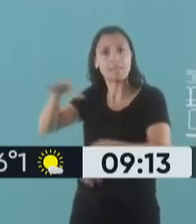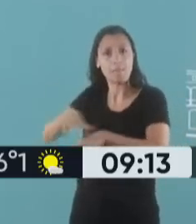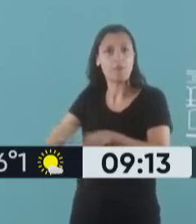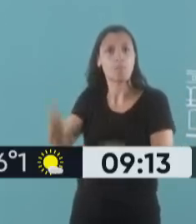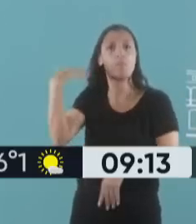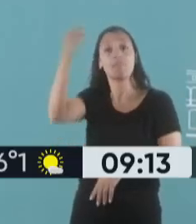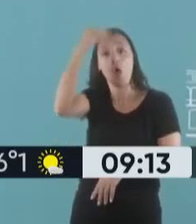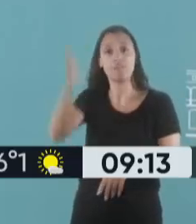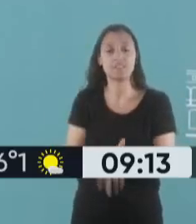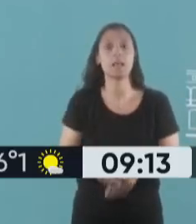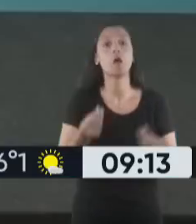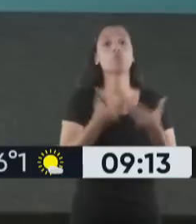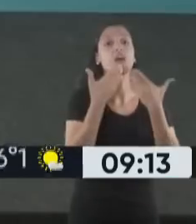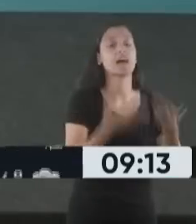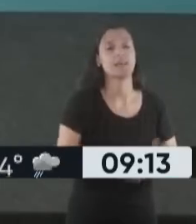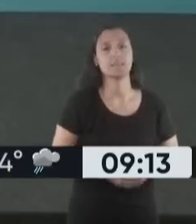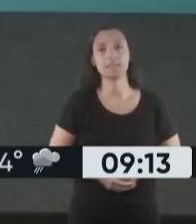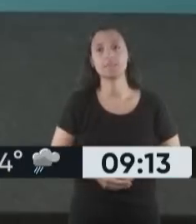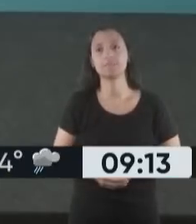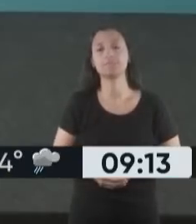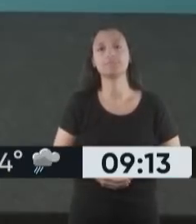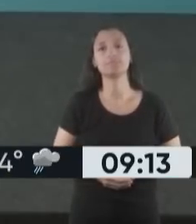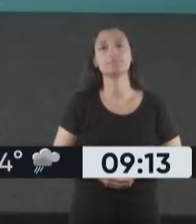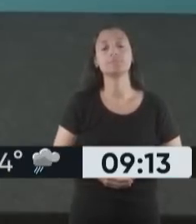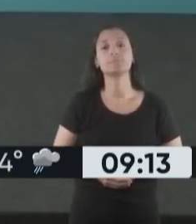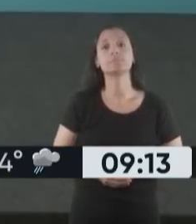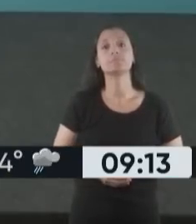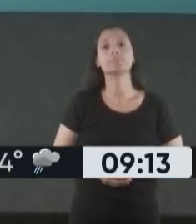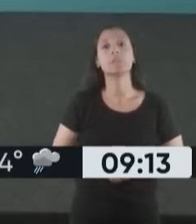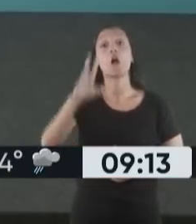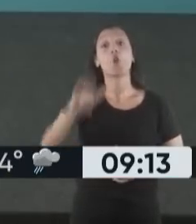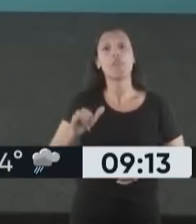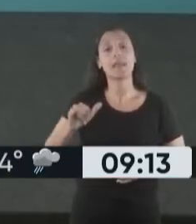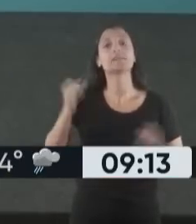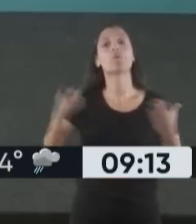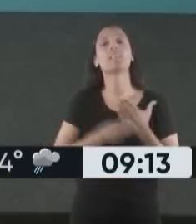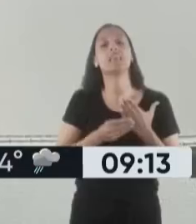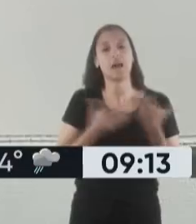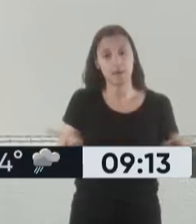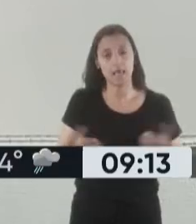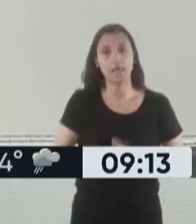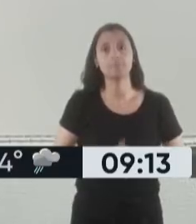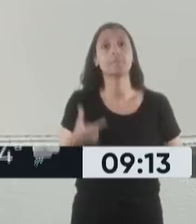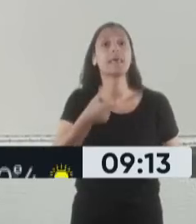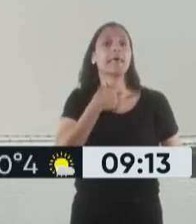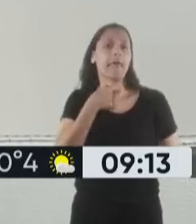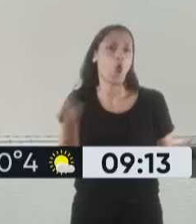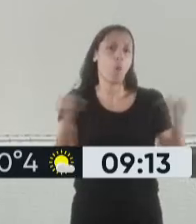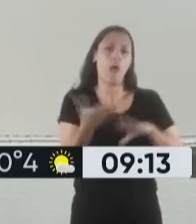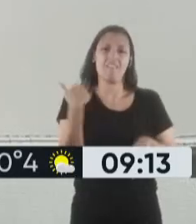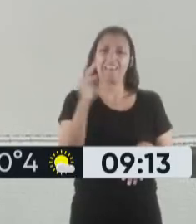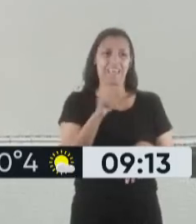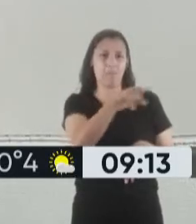fueron recibiendo. Muchas gracias, Gustavo. Ariel Rodríguez, de Cadena 3. Buen día, Gabriela, ¿cómo le va? Bueno, quiero retomar